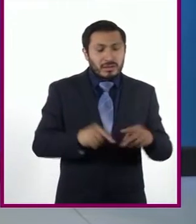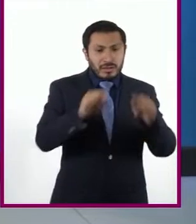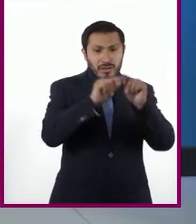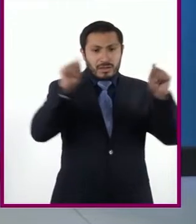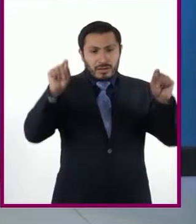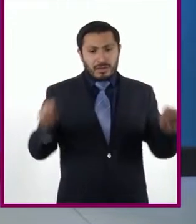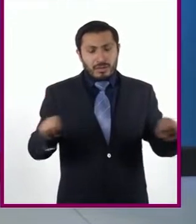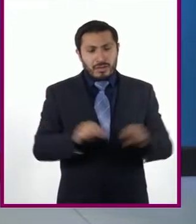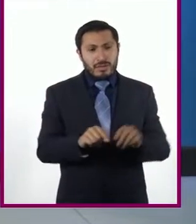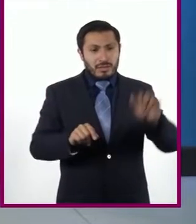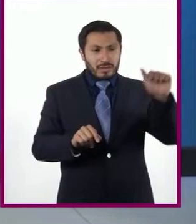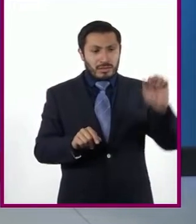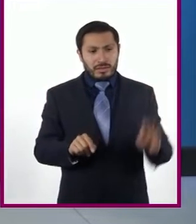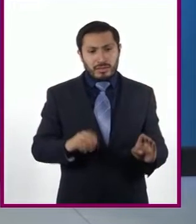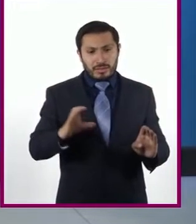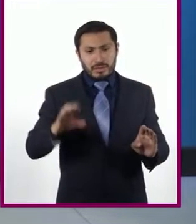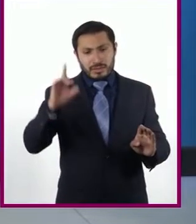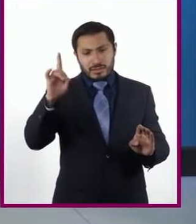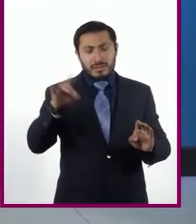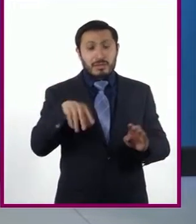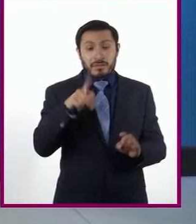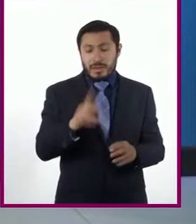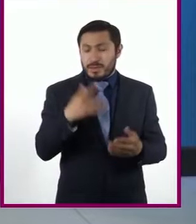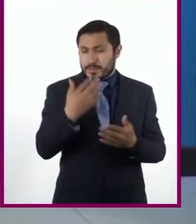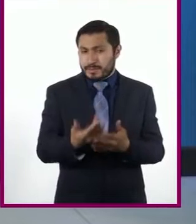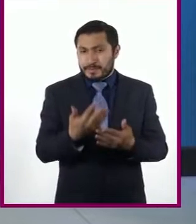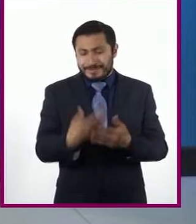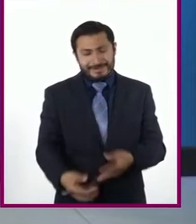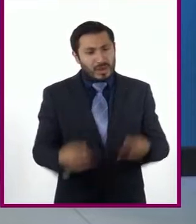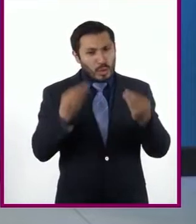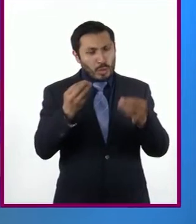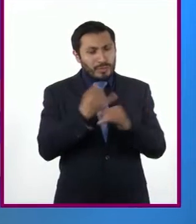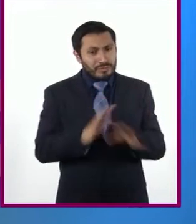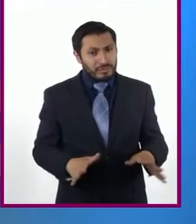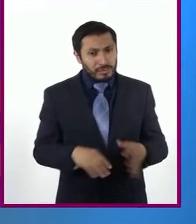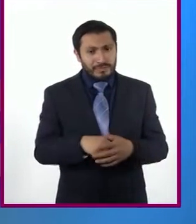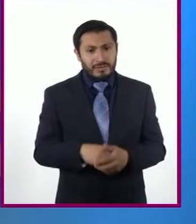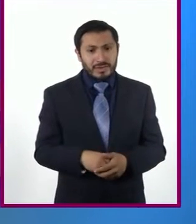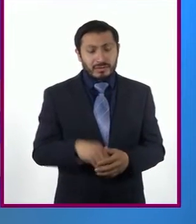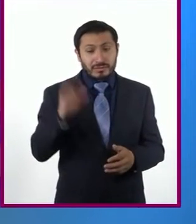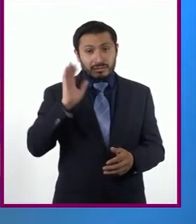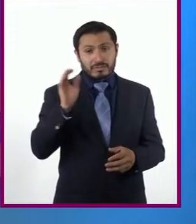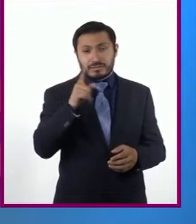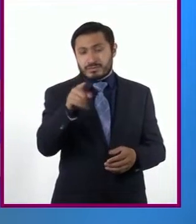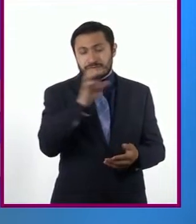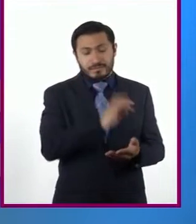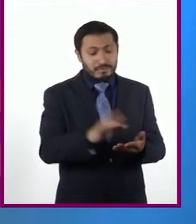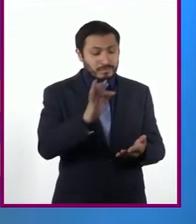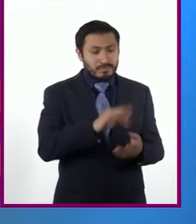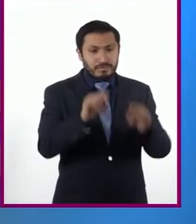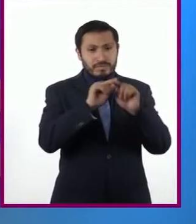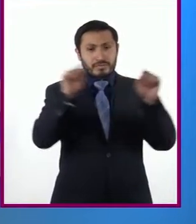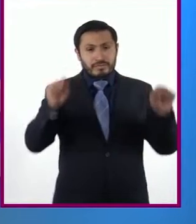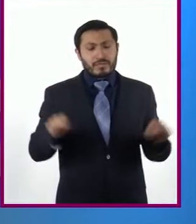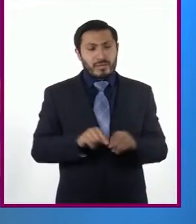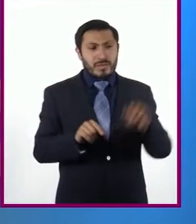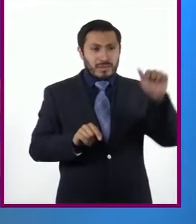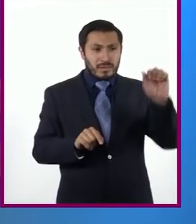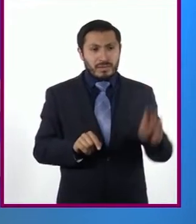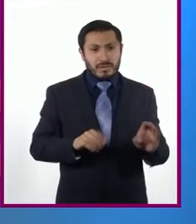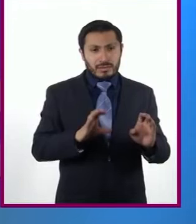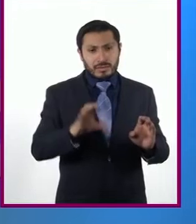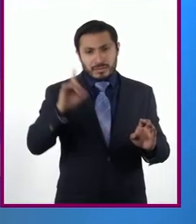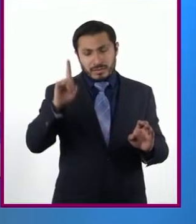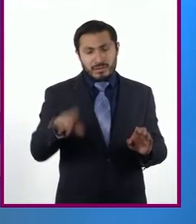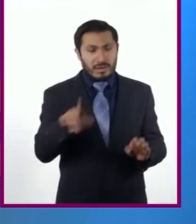rectángulo ABCD. Pero un momento, esto es mucha información. Cuando ustedes leen rectángulo ABCD,